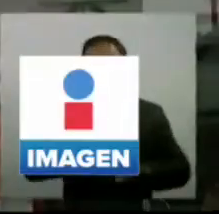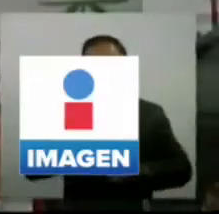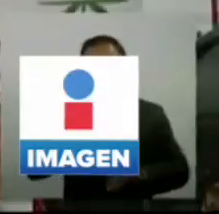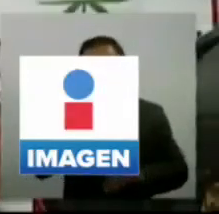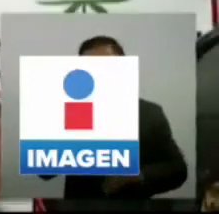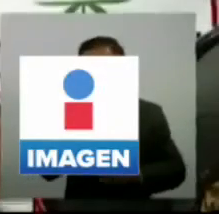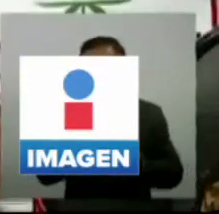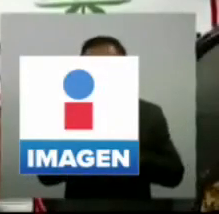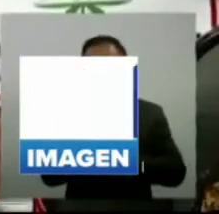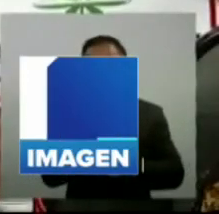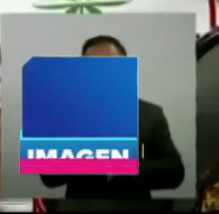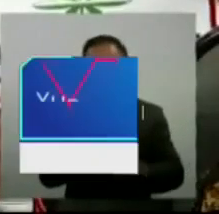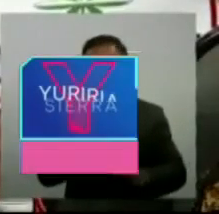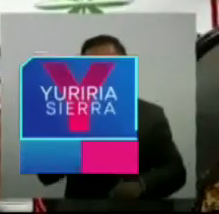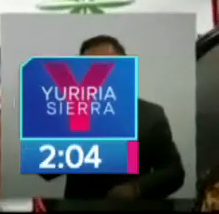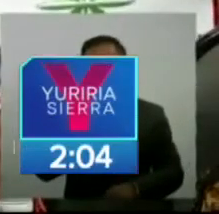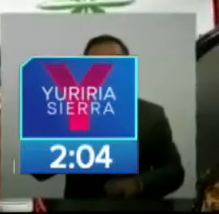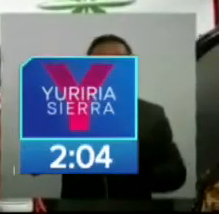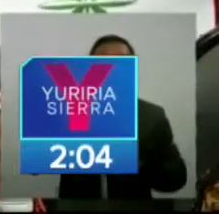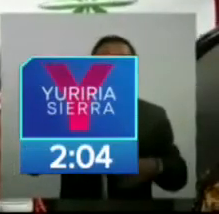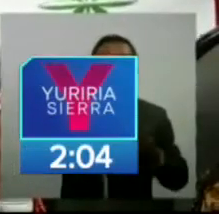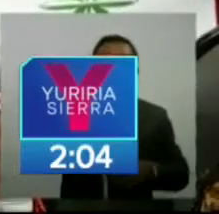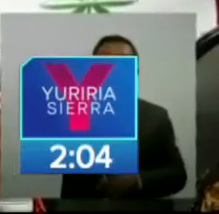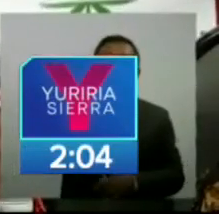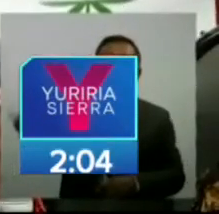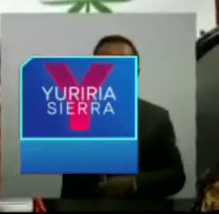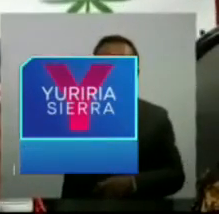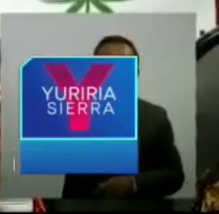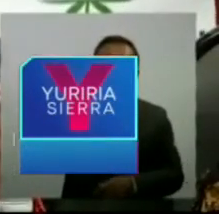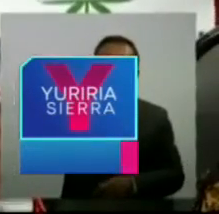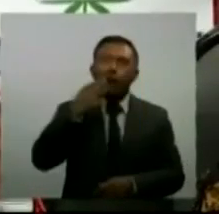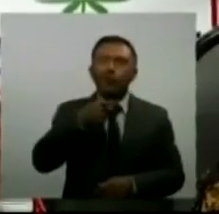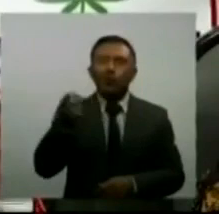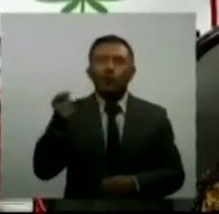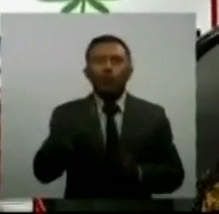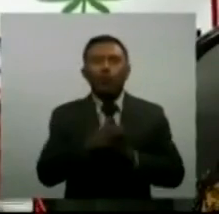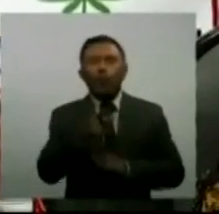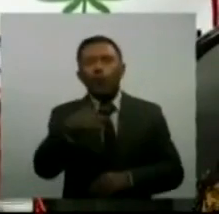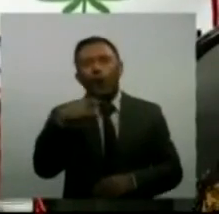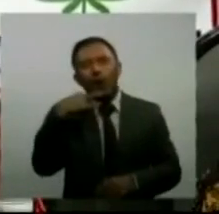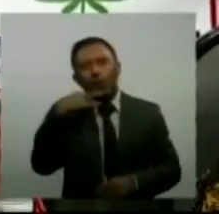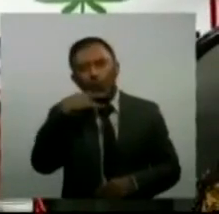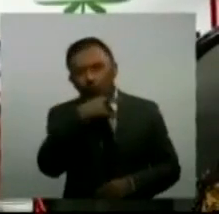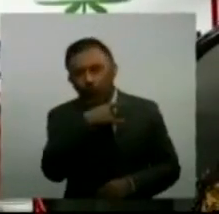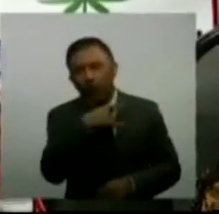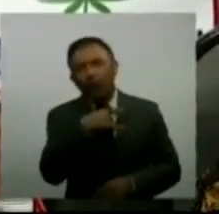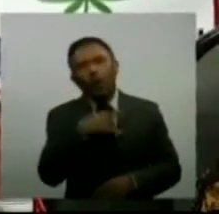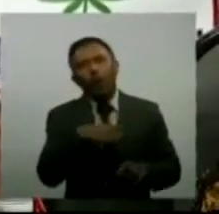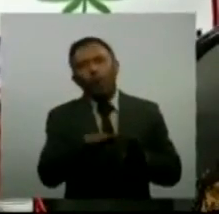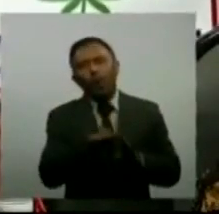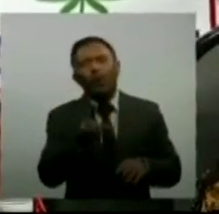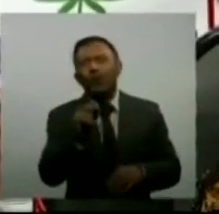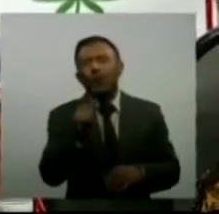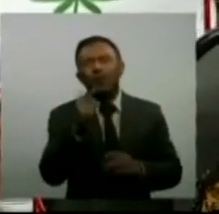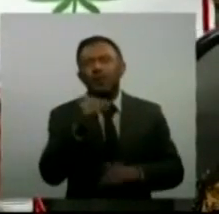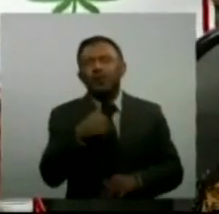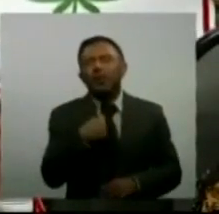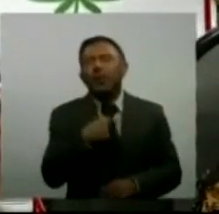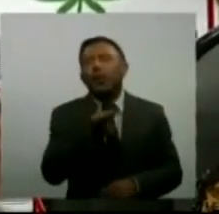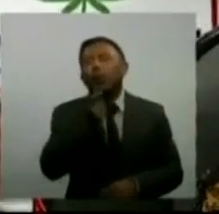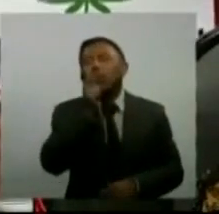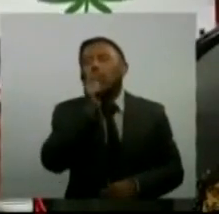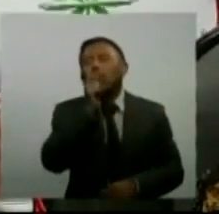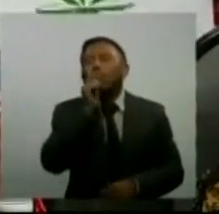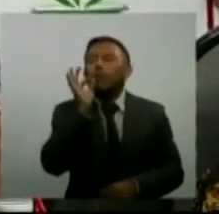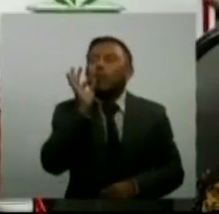Y retomando las voces de allá afuera, no sean mochos, no se limiten, fúmense un cigarrito, porque